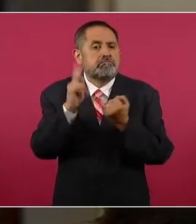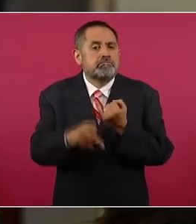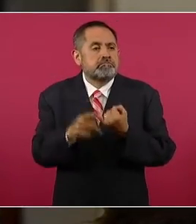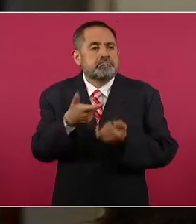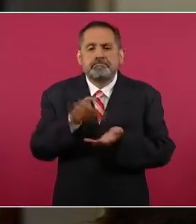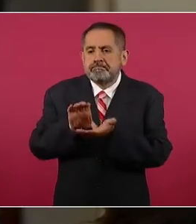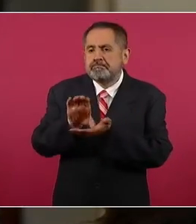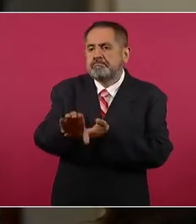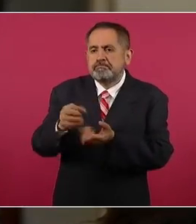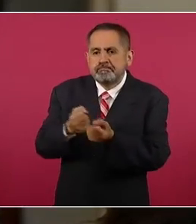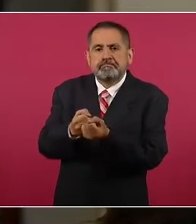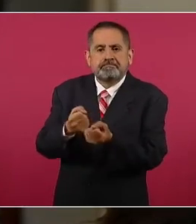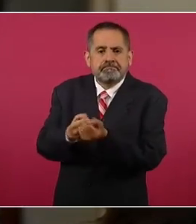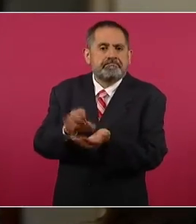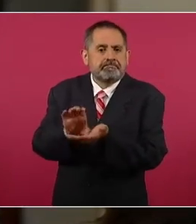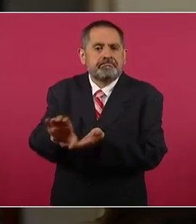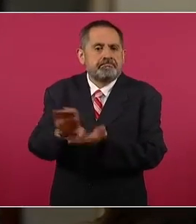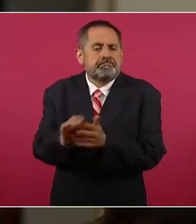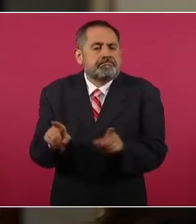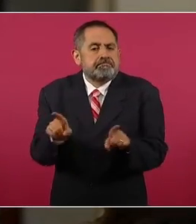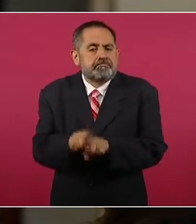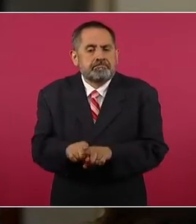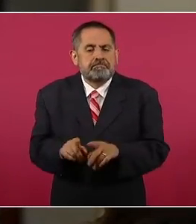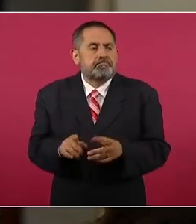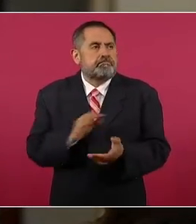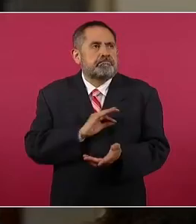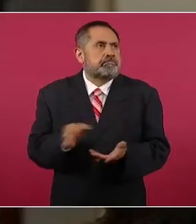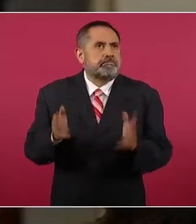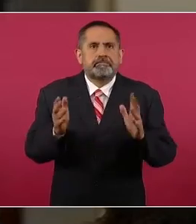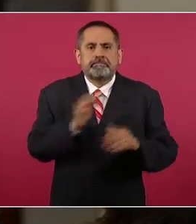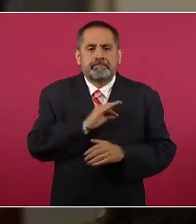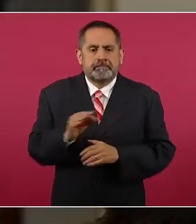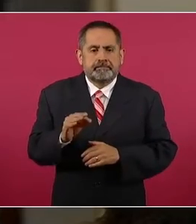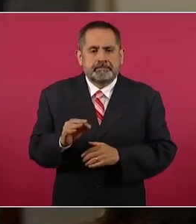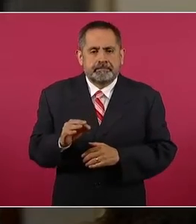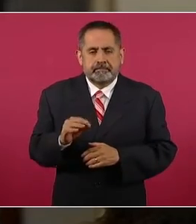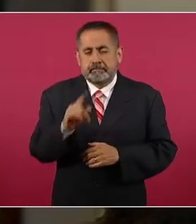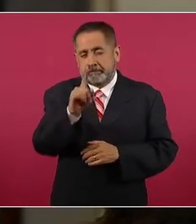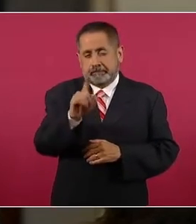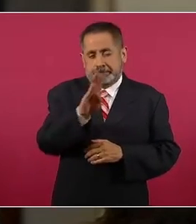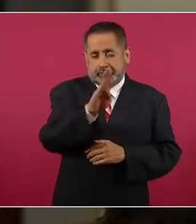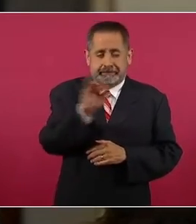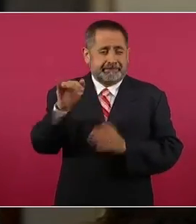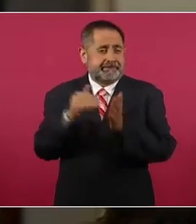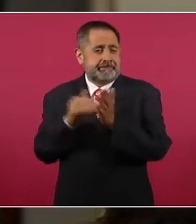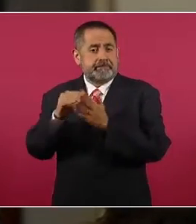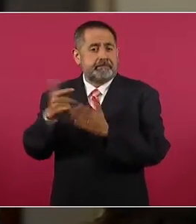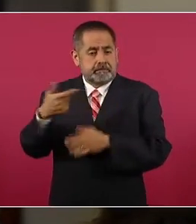gasolinas en casi en $1,000,000,000,